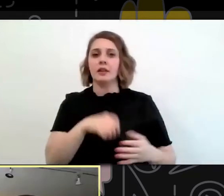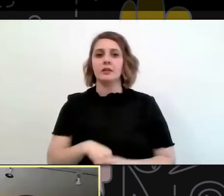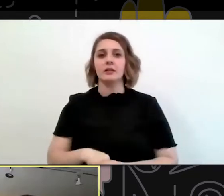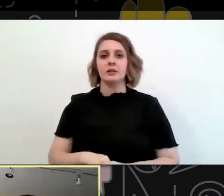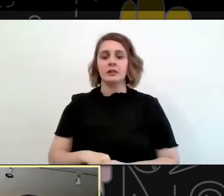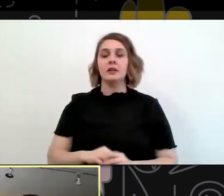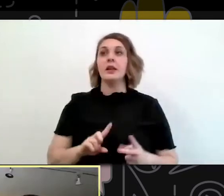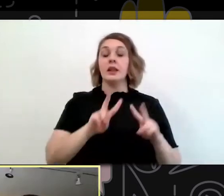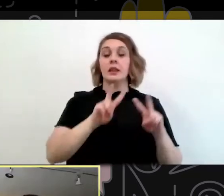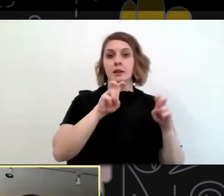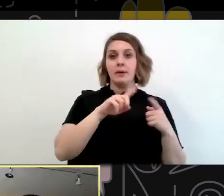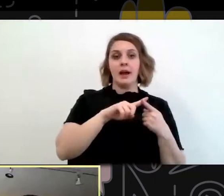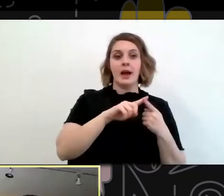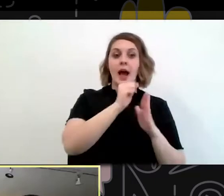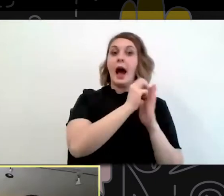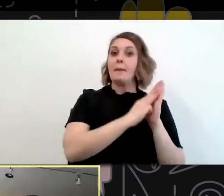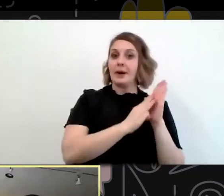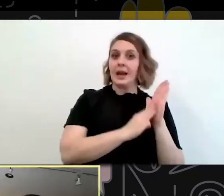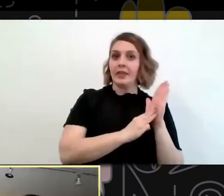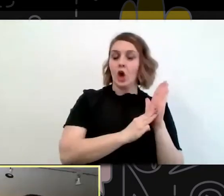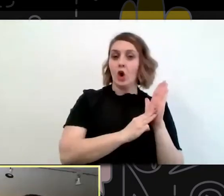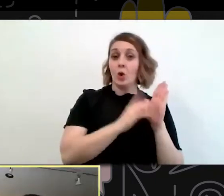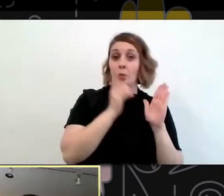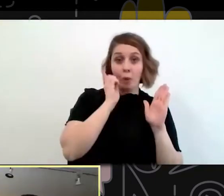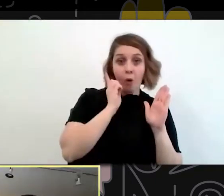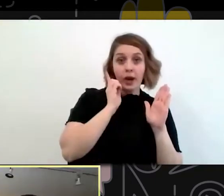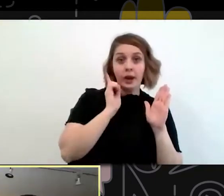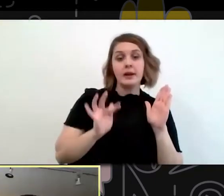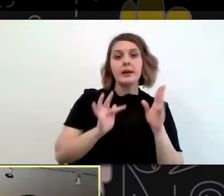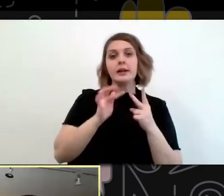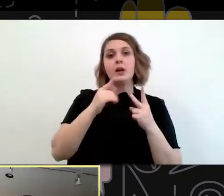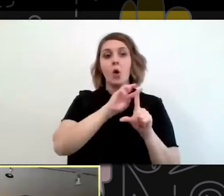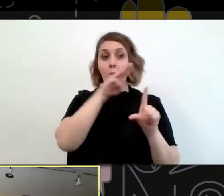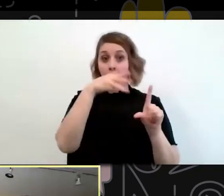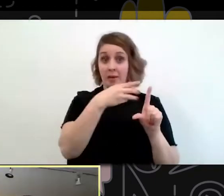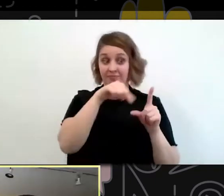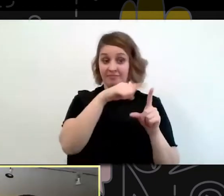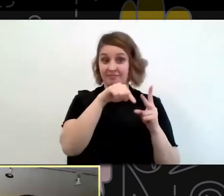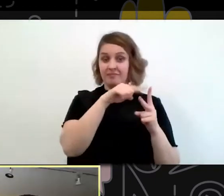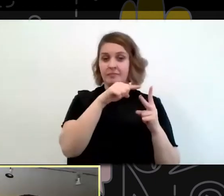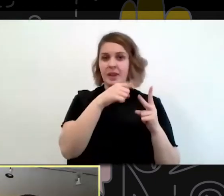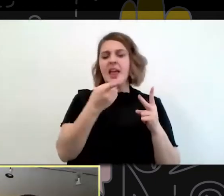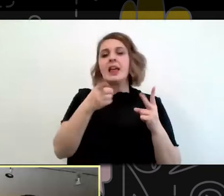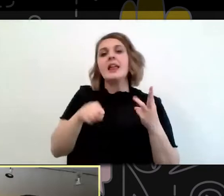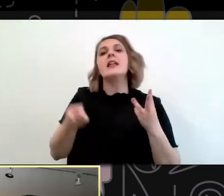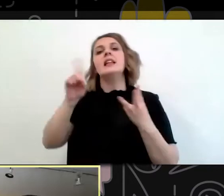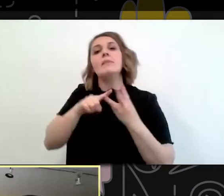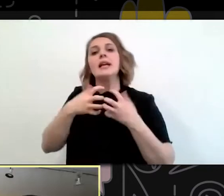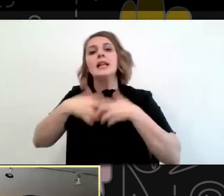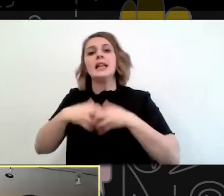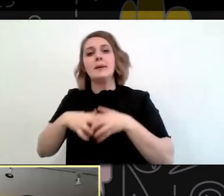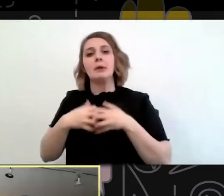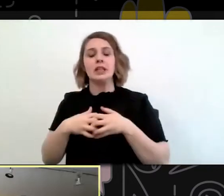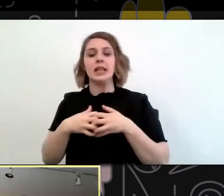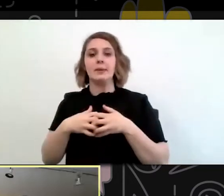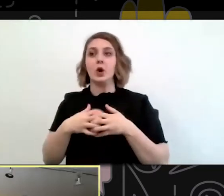tanto en las aplicaciones móviles y web, como en los dispositivos